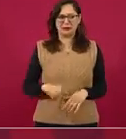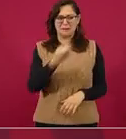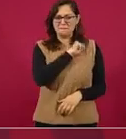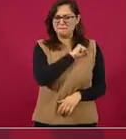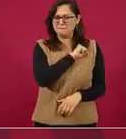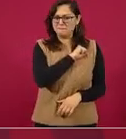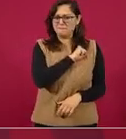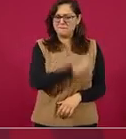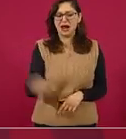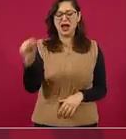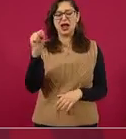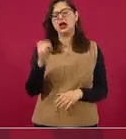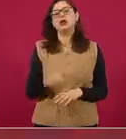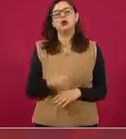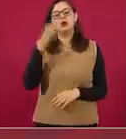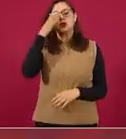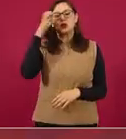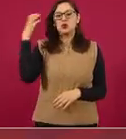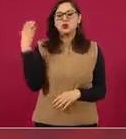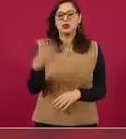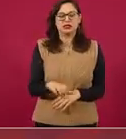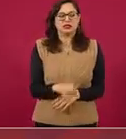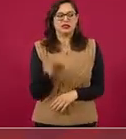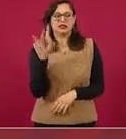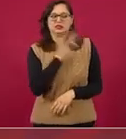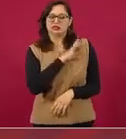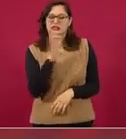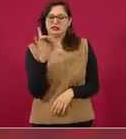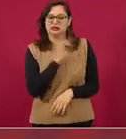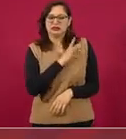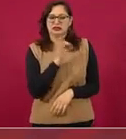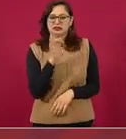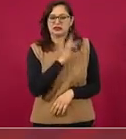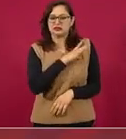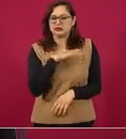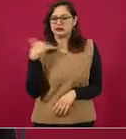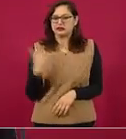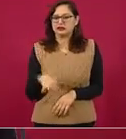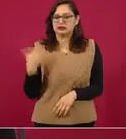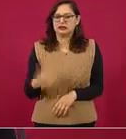siniestro, es de ay, nanita.